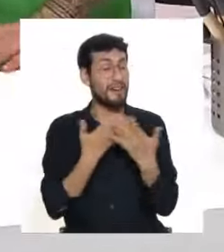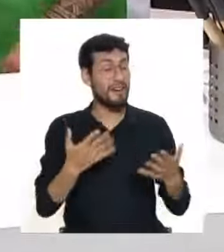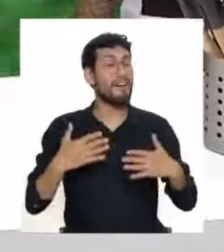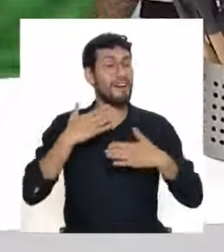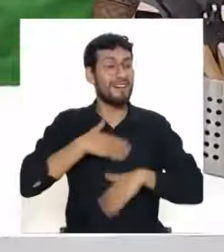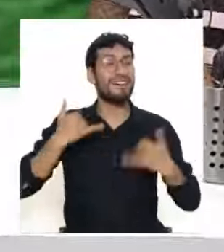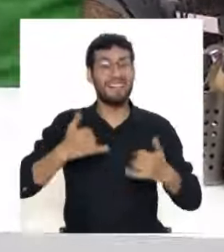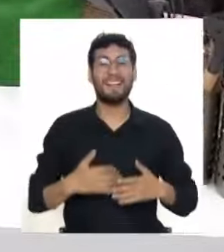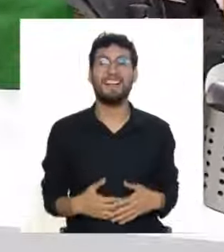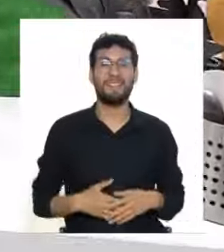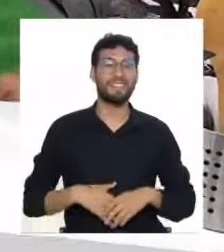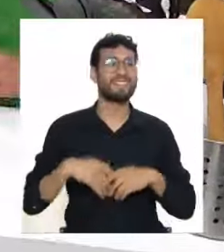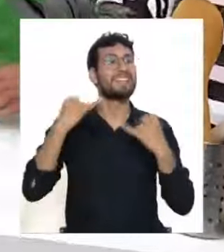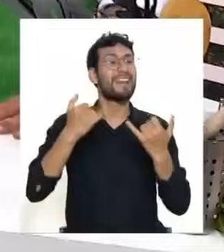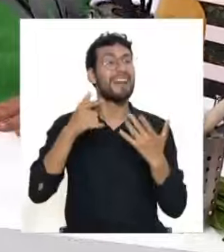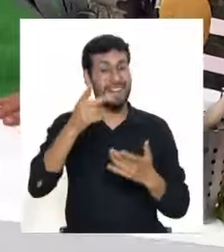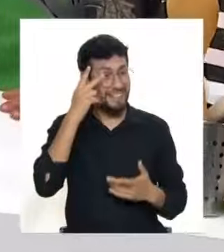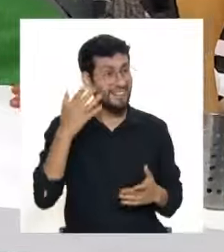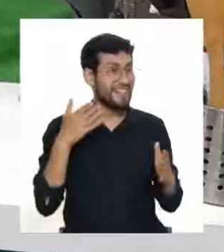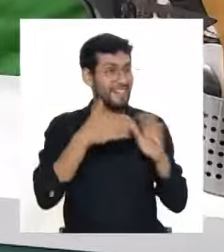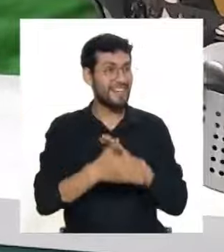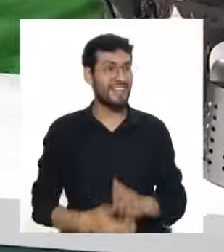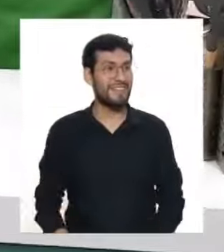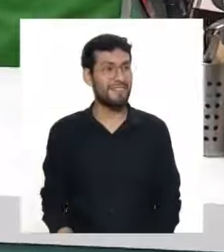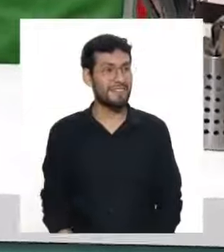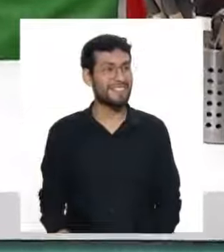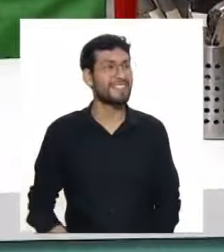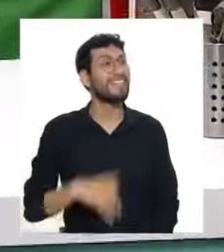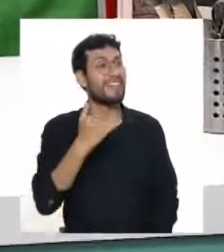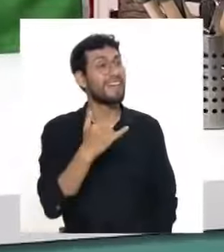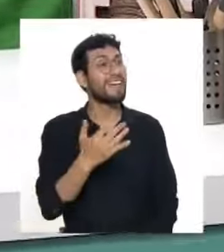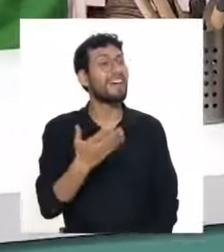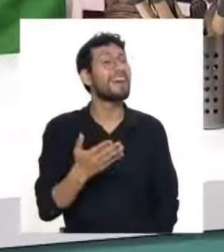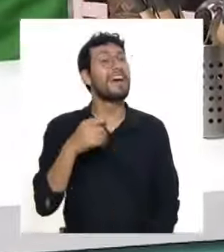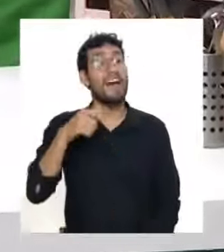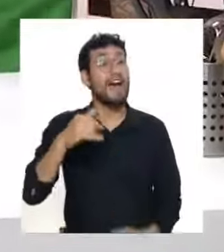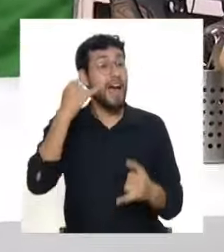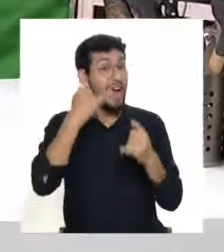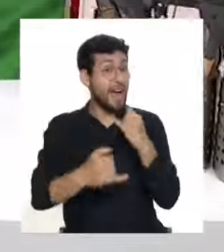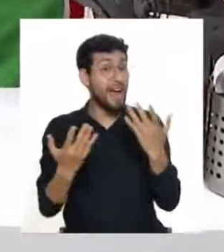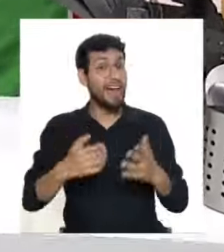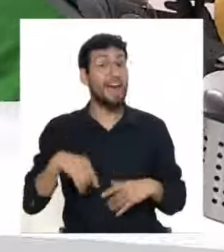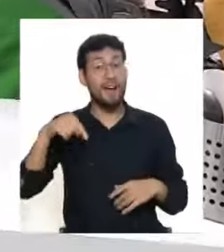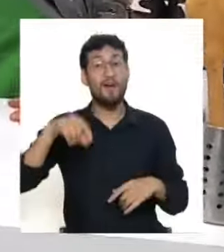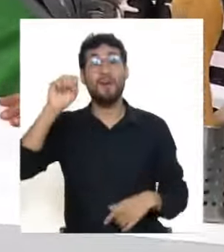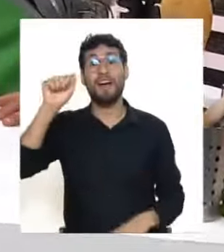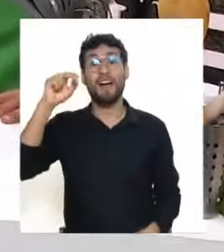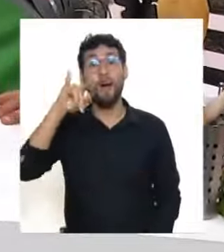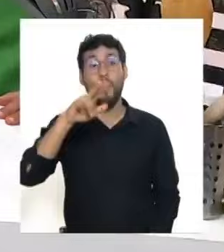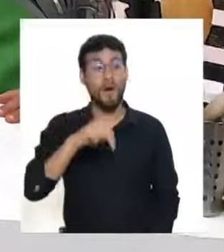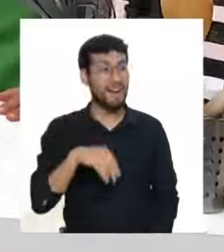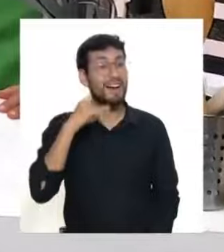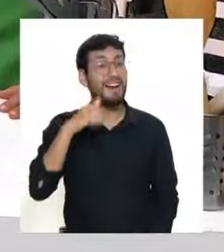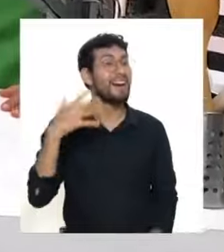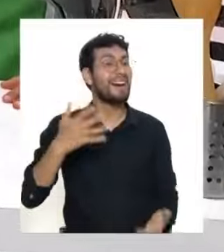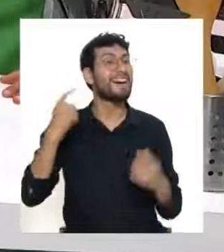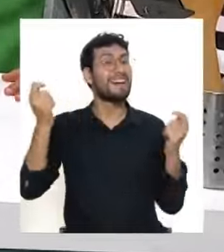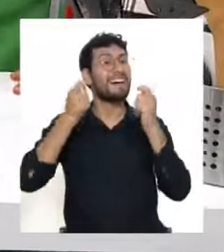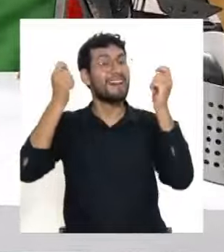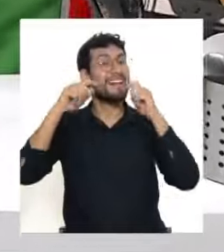conciertos, ya saben dónde ir, mi querida Uchi. Así es, y vamos a cerrar con broche de oro la fiesta de San Juan, que se